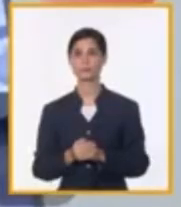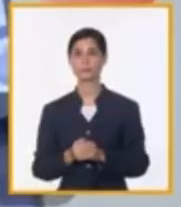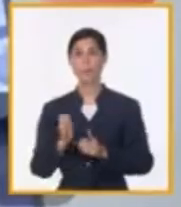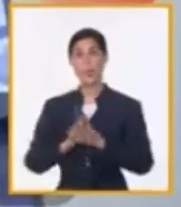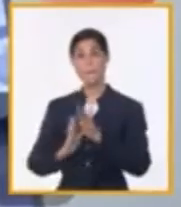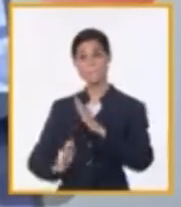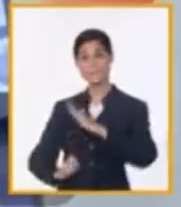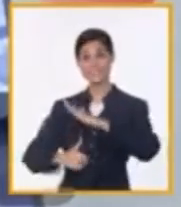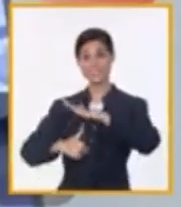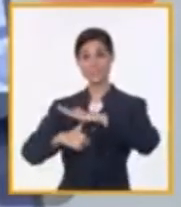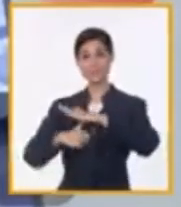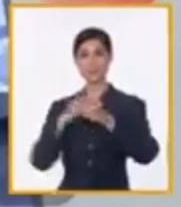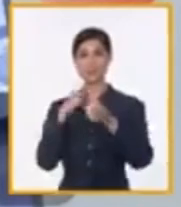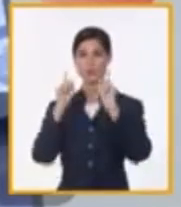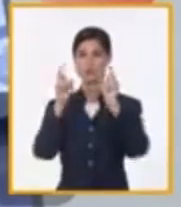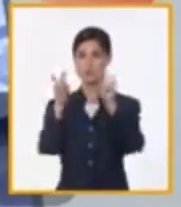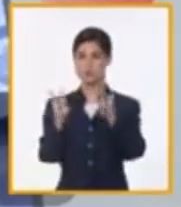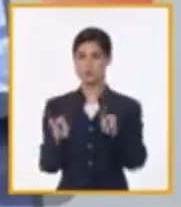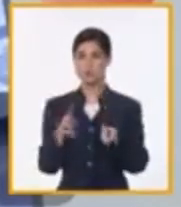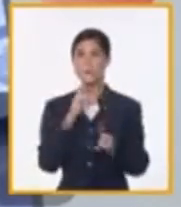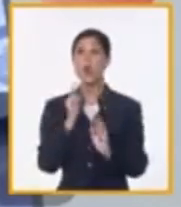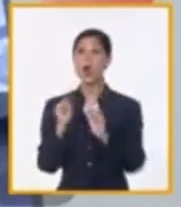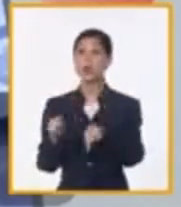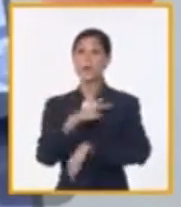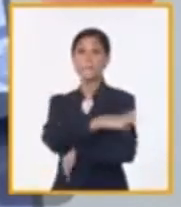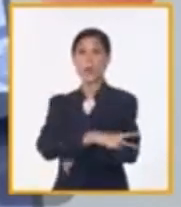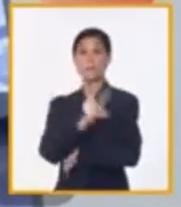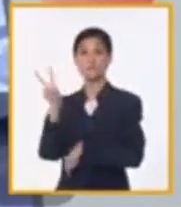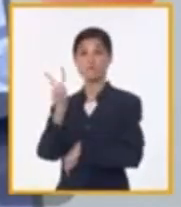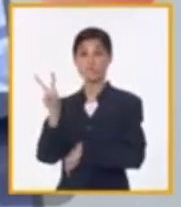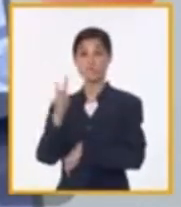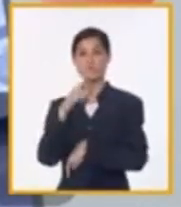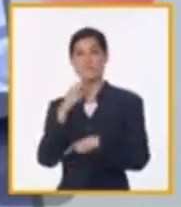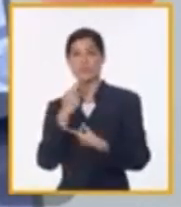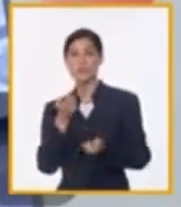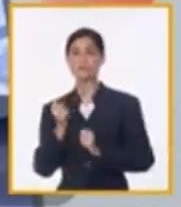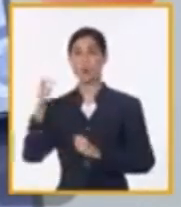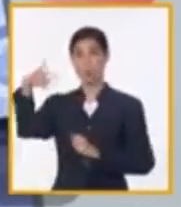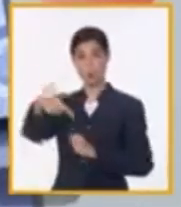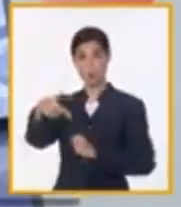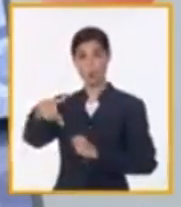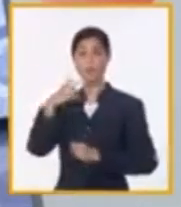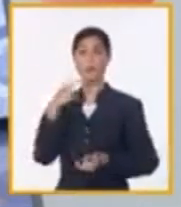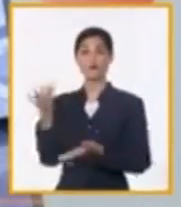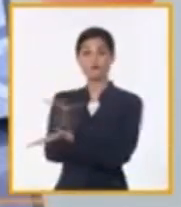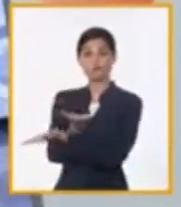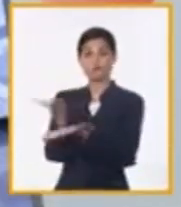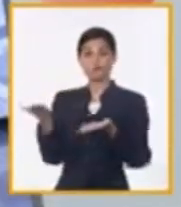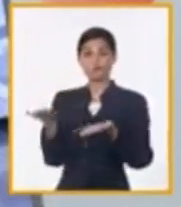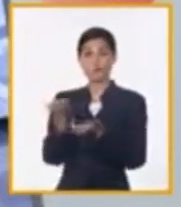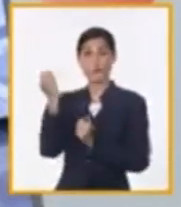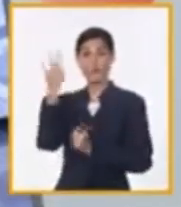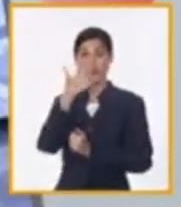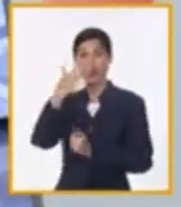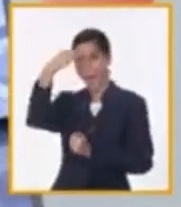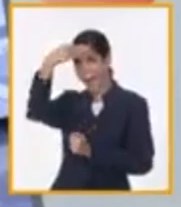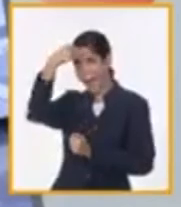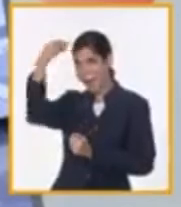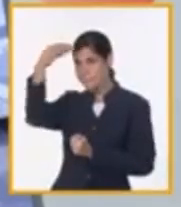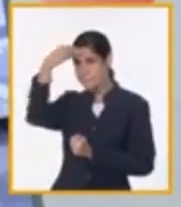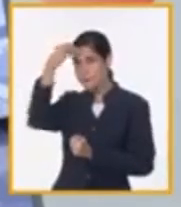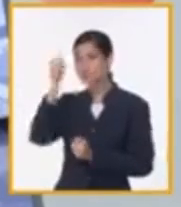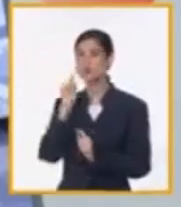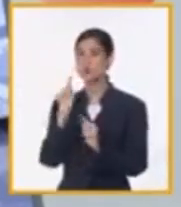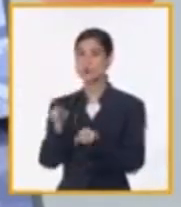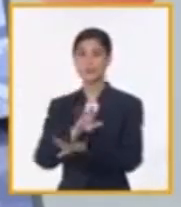nacional Jorge Rodríguez mostró este jueves parte de las conversaciones que sostuvo con Edmundo González Urrutia días antes de